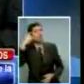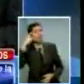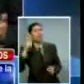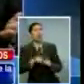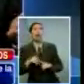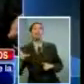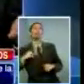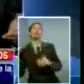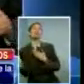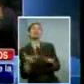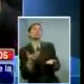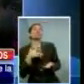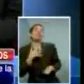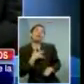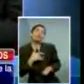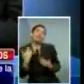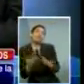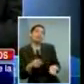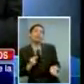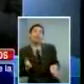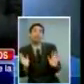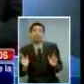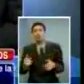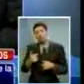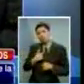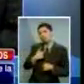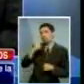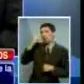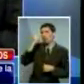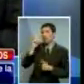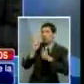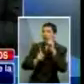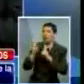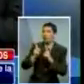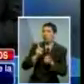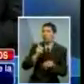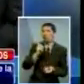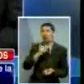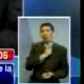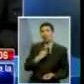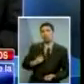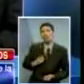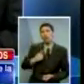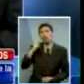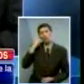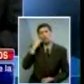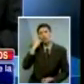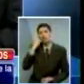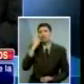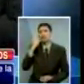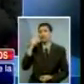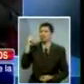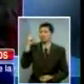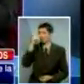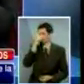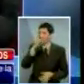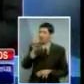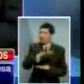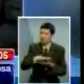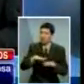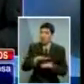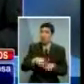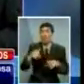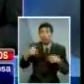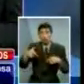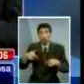Bueno, si fuera así, y yo creo que la doctrina que han instalado algunos diputados es extraordinariamente compleja, porque hoy día estaba en el Ministerio